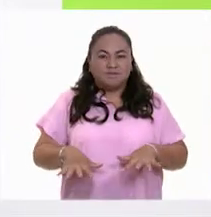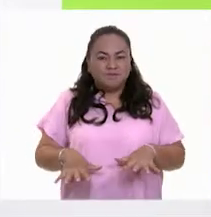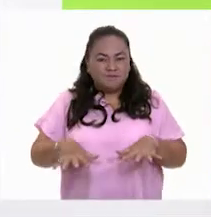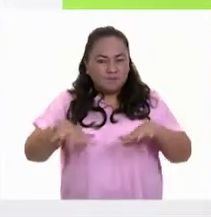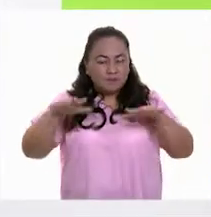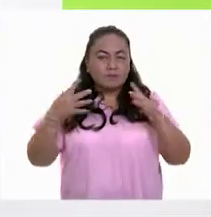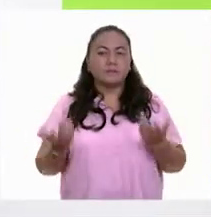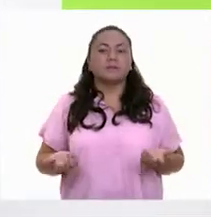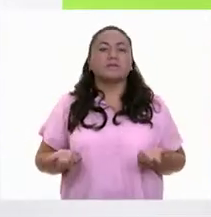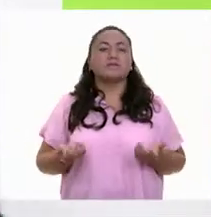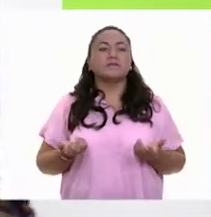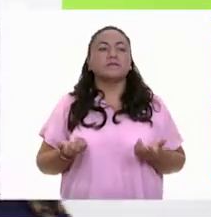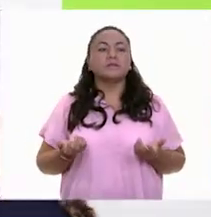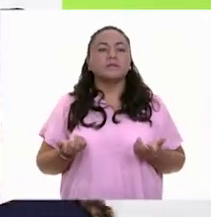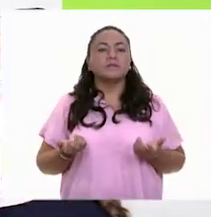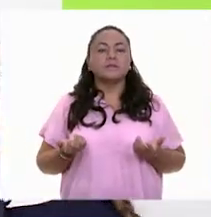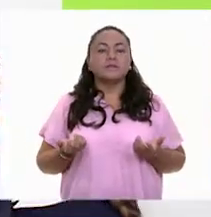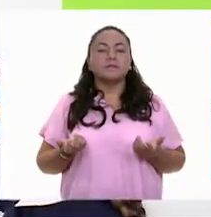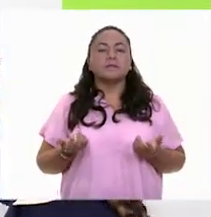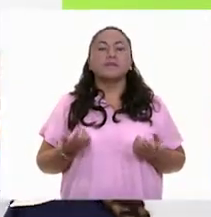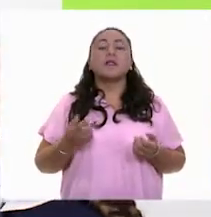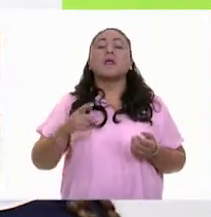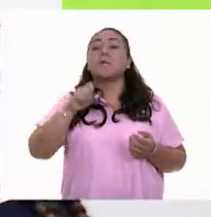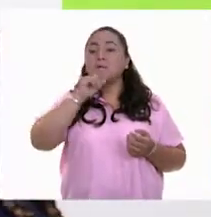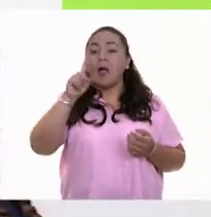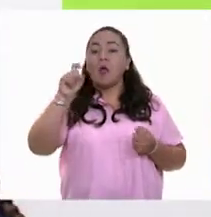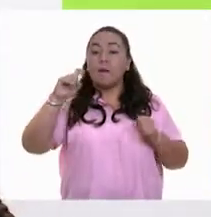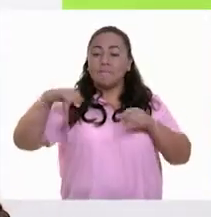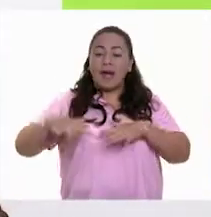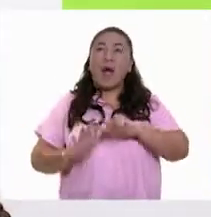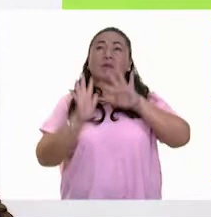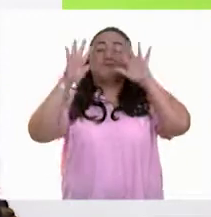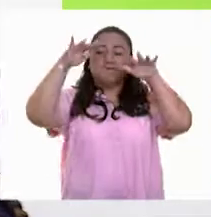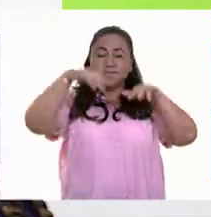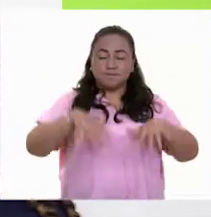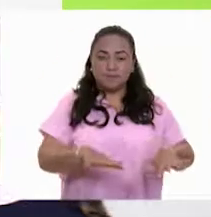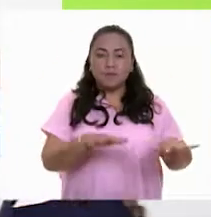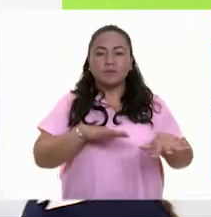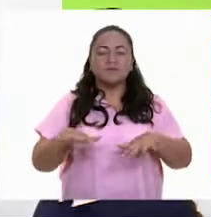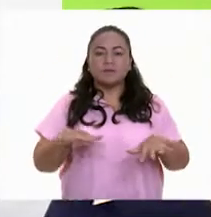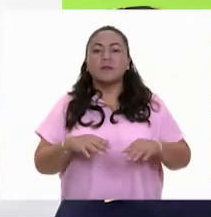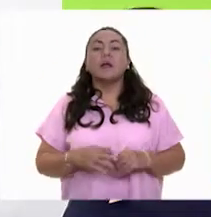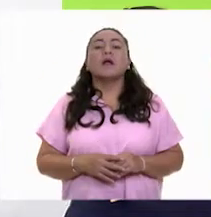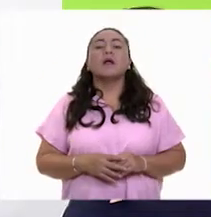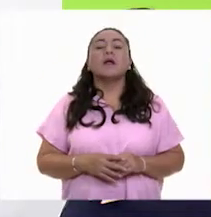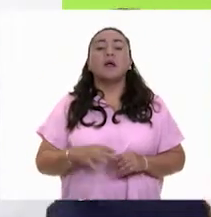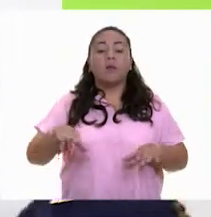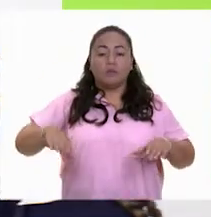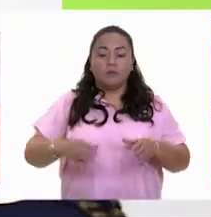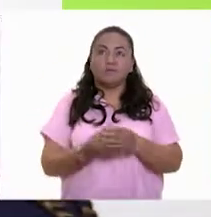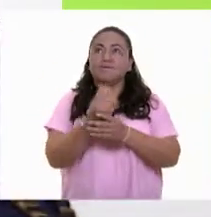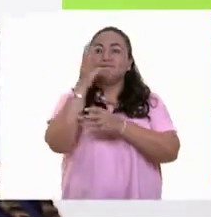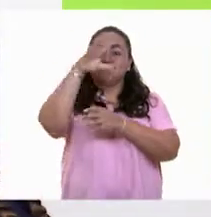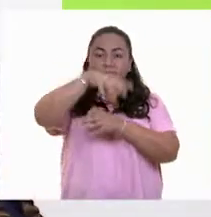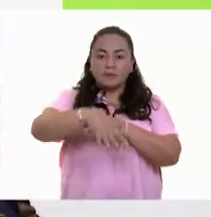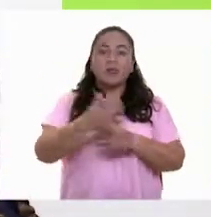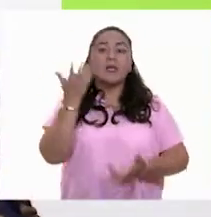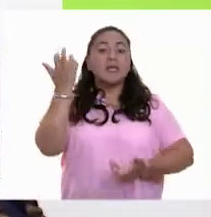inundaciones. Así es. Maremotos también, maestra. Muy bien, perfecto. Volcanes e